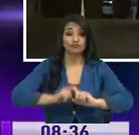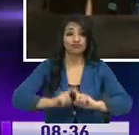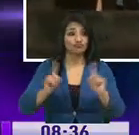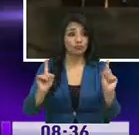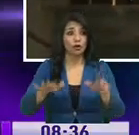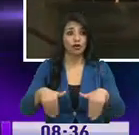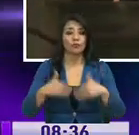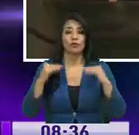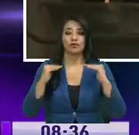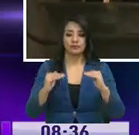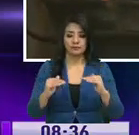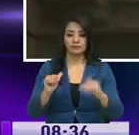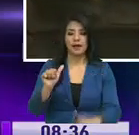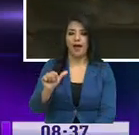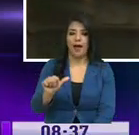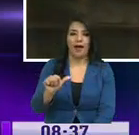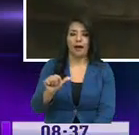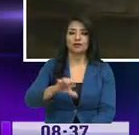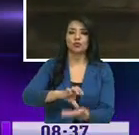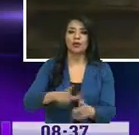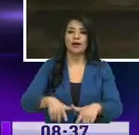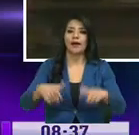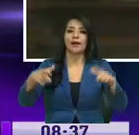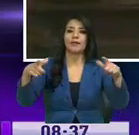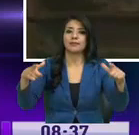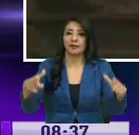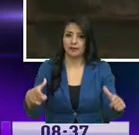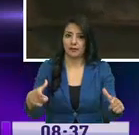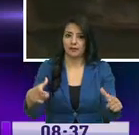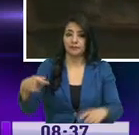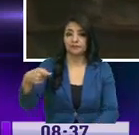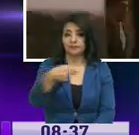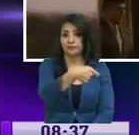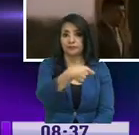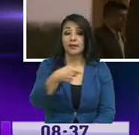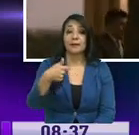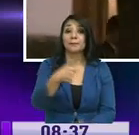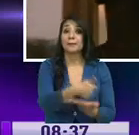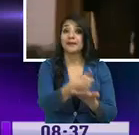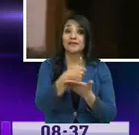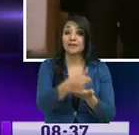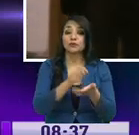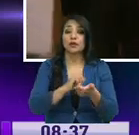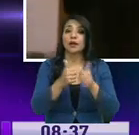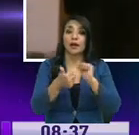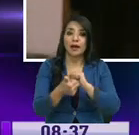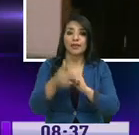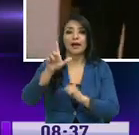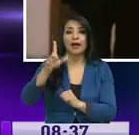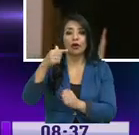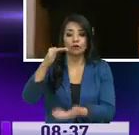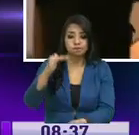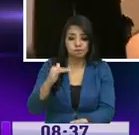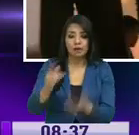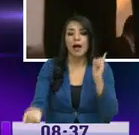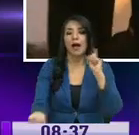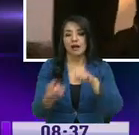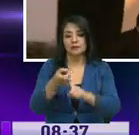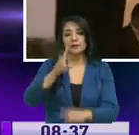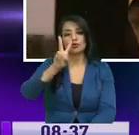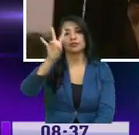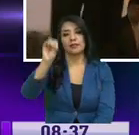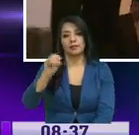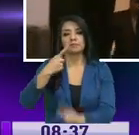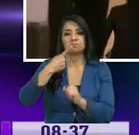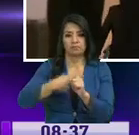la categoría A, con la ratificación del subsidio consumido por galones hasta 270 galones al